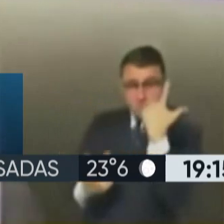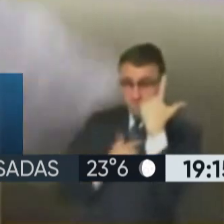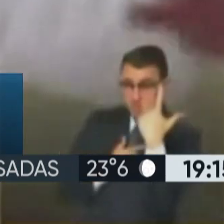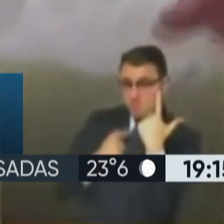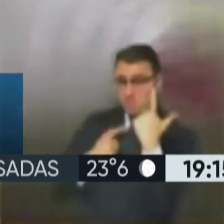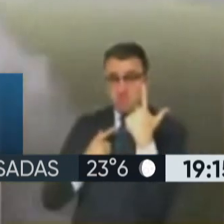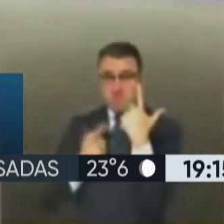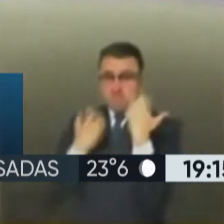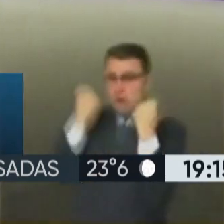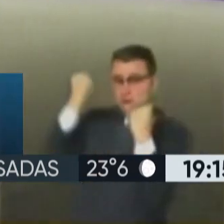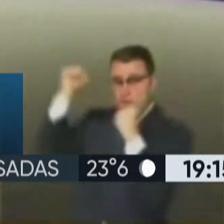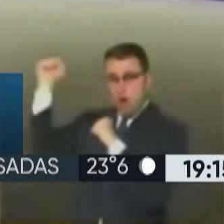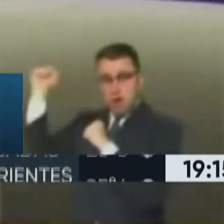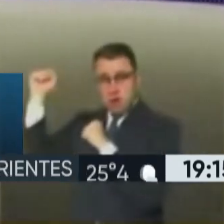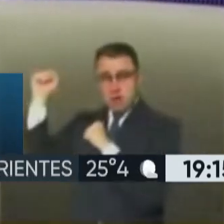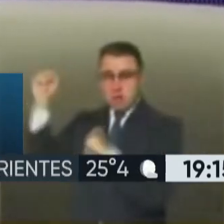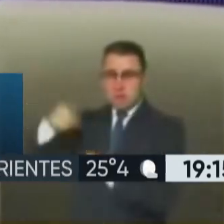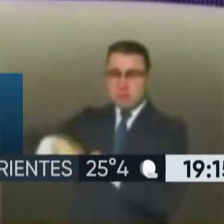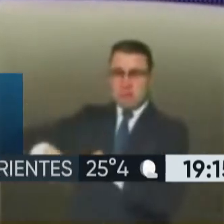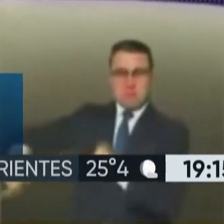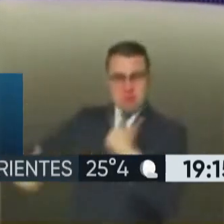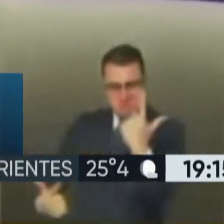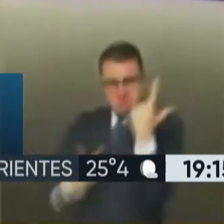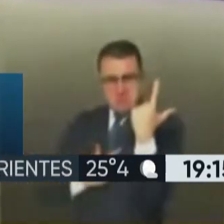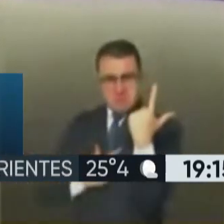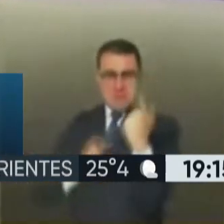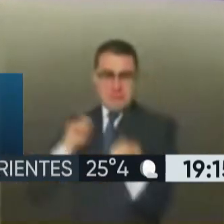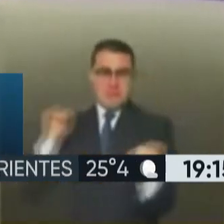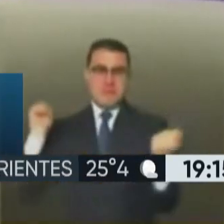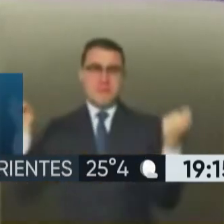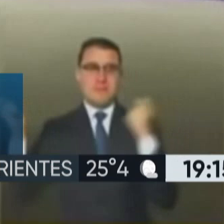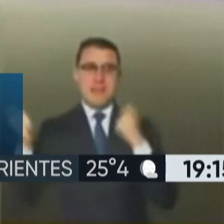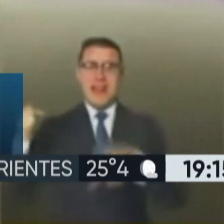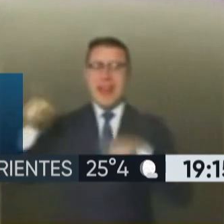con sus mitos, sus realidades,